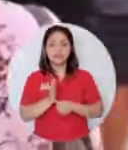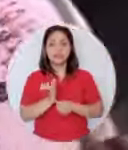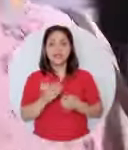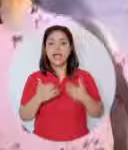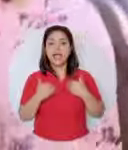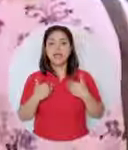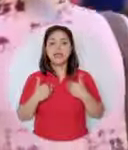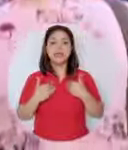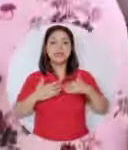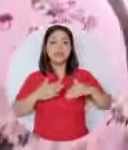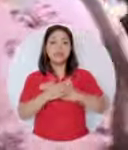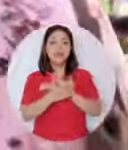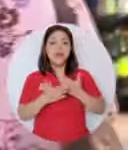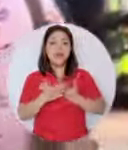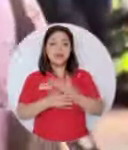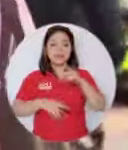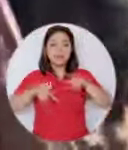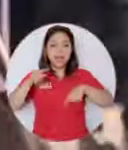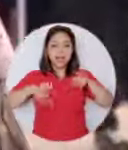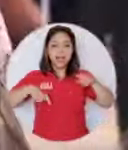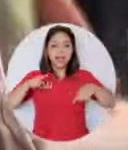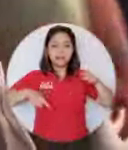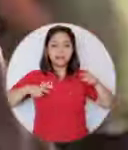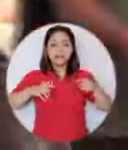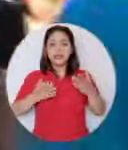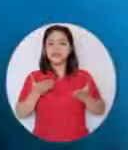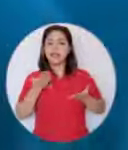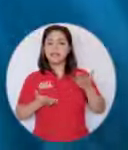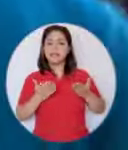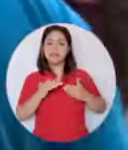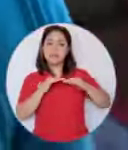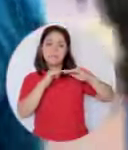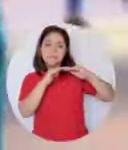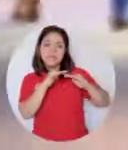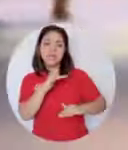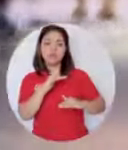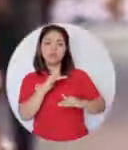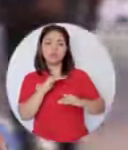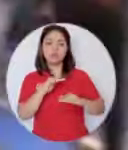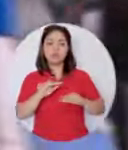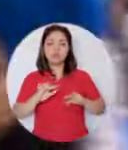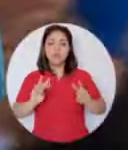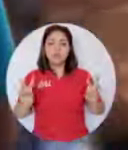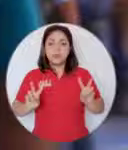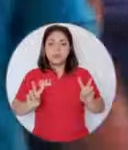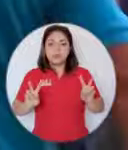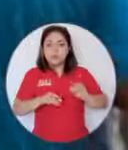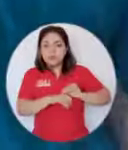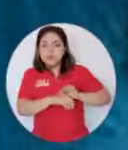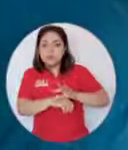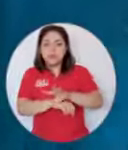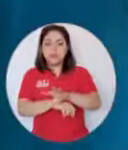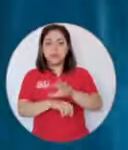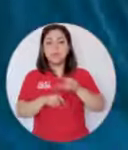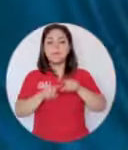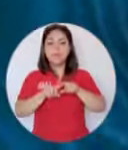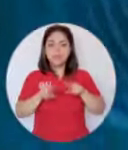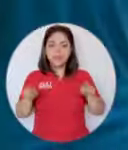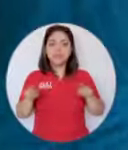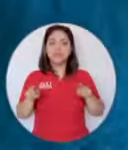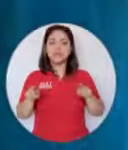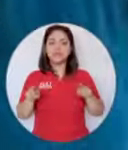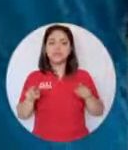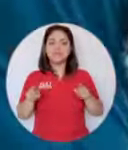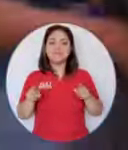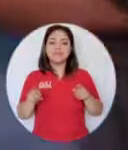al haber nuevas variantes que han sido menos virulentas, pero que sí han producido más contagios, tal vez no han